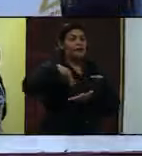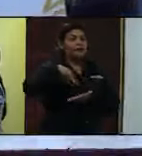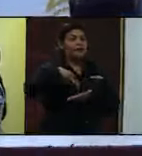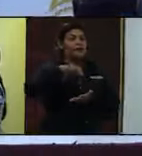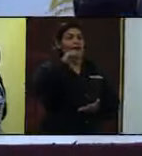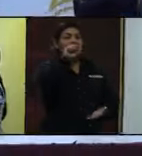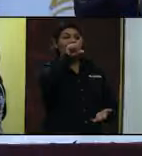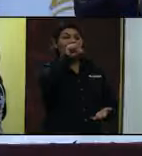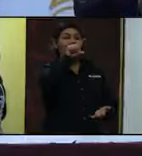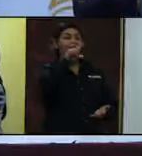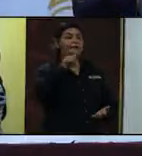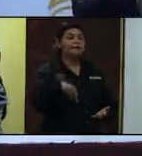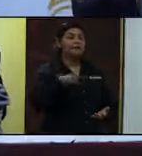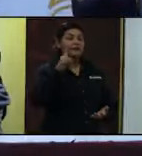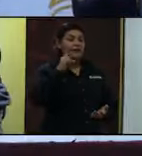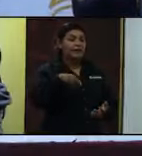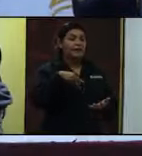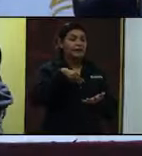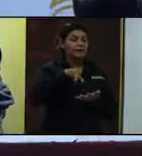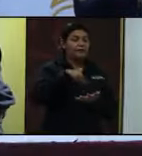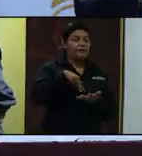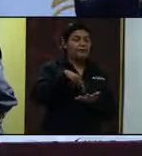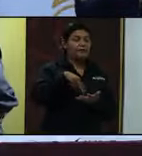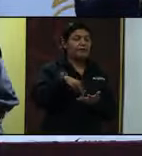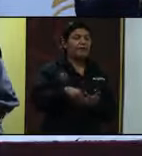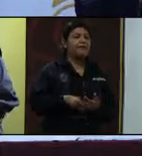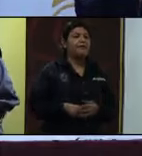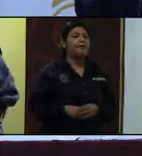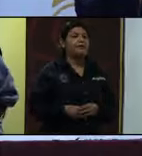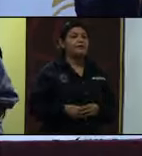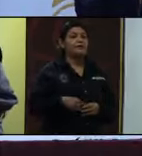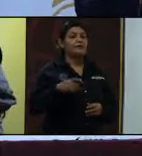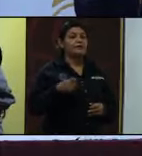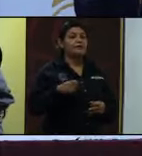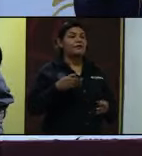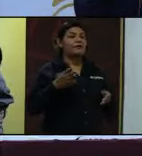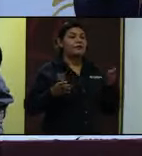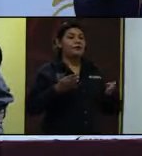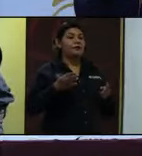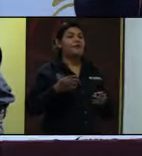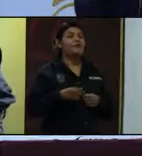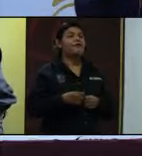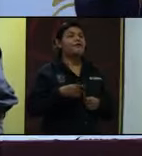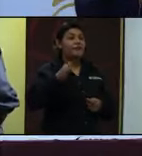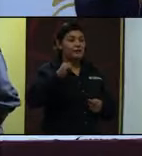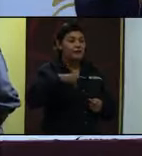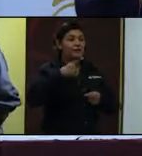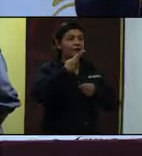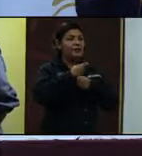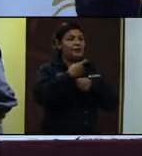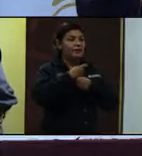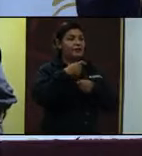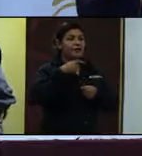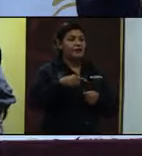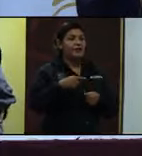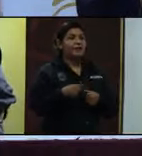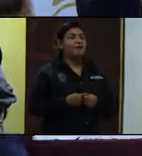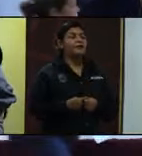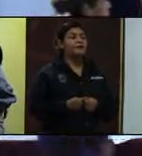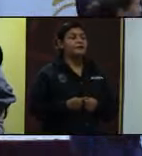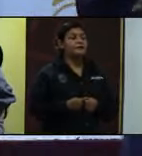Jalisco y también del baile regional, que fue un popurrí de huapango, que también obtuvieron el primer lugar en eso.